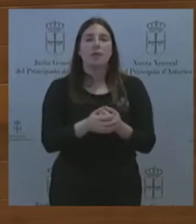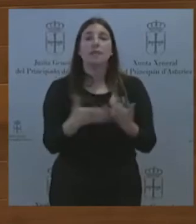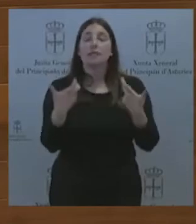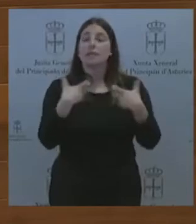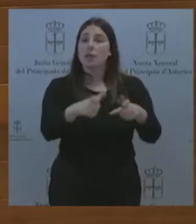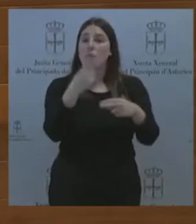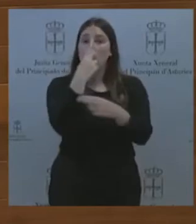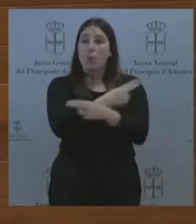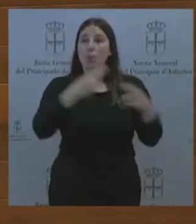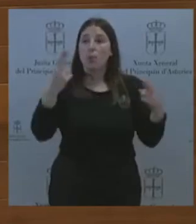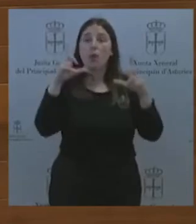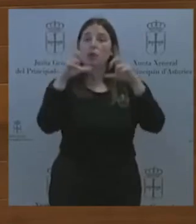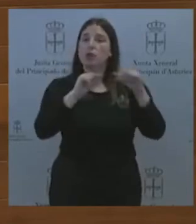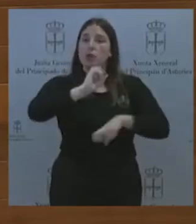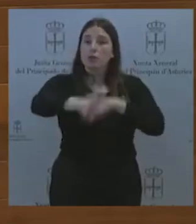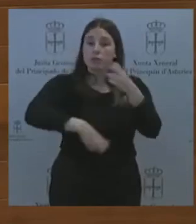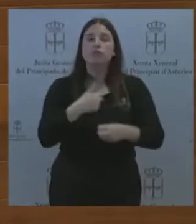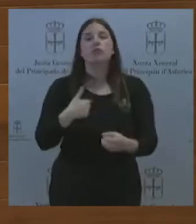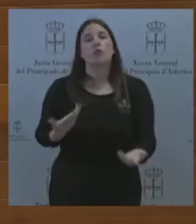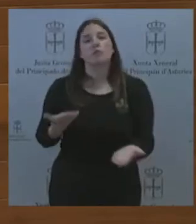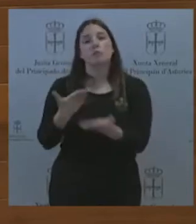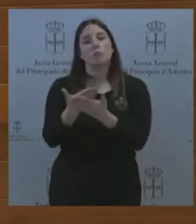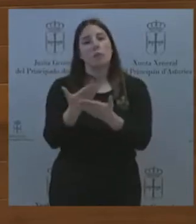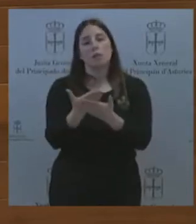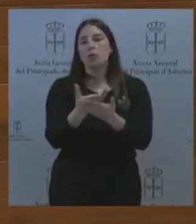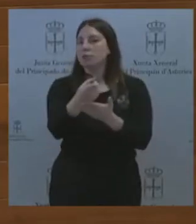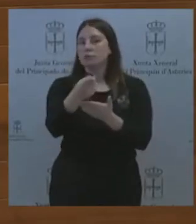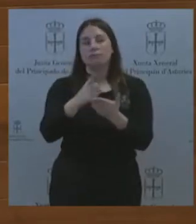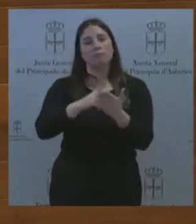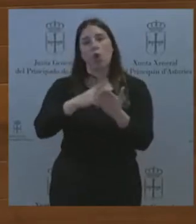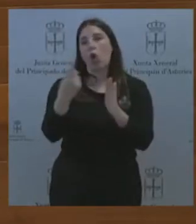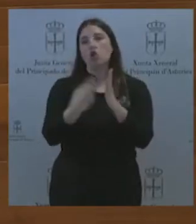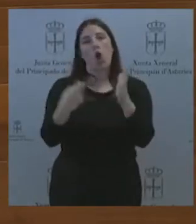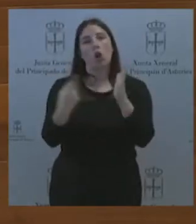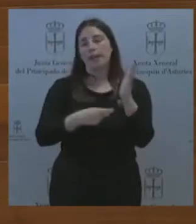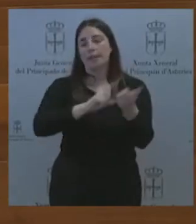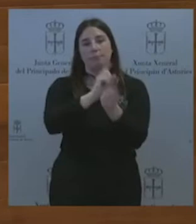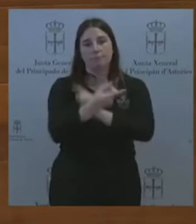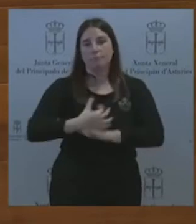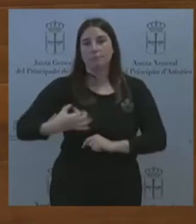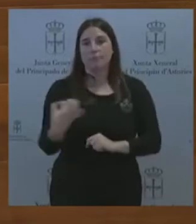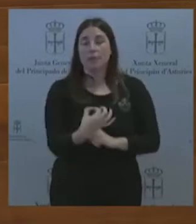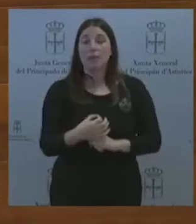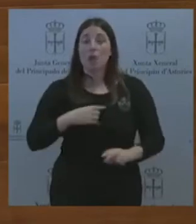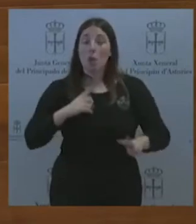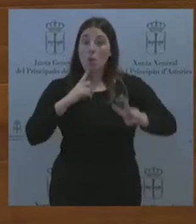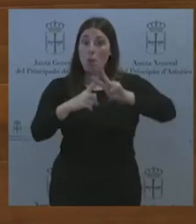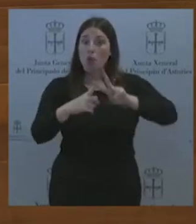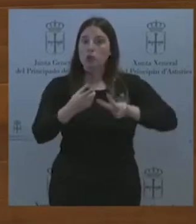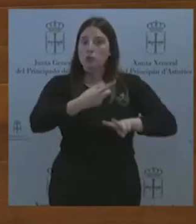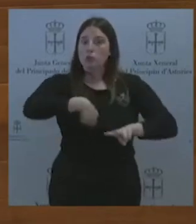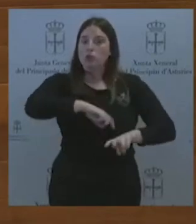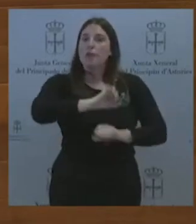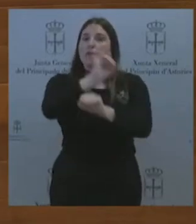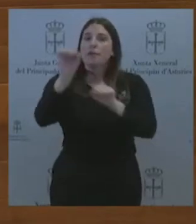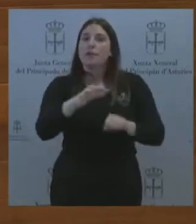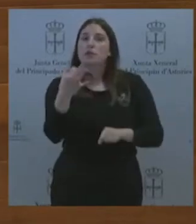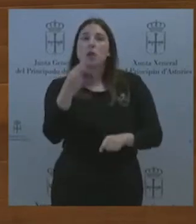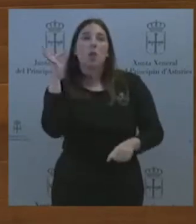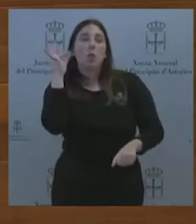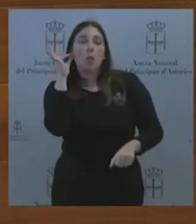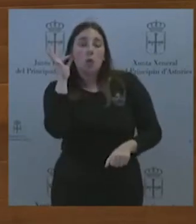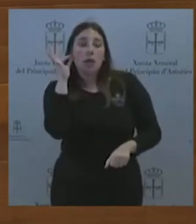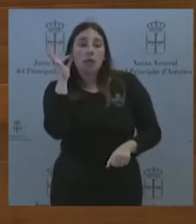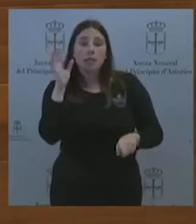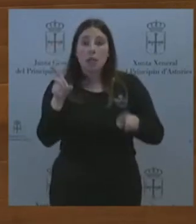a corregir. Ya saben que en Vox defendemos que las mujeres no necesitamos cupos ni preferencias en